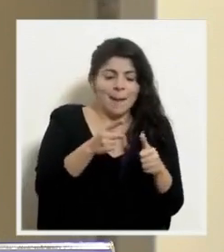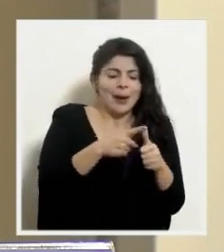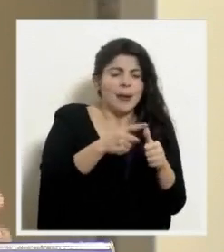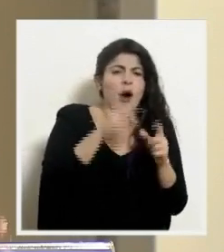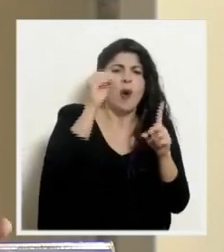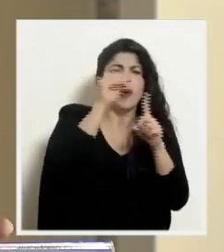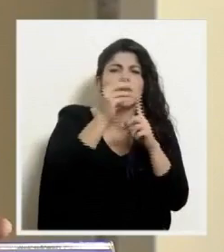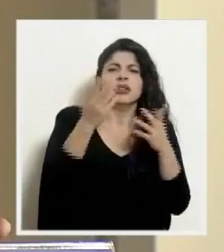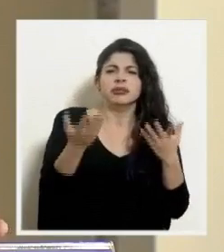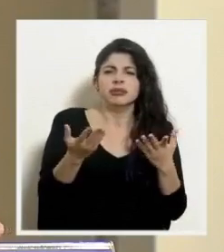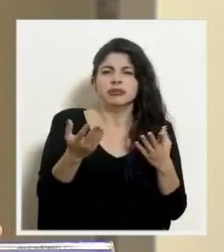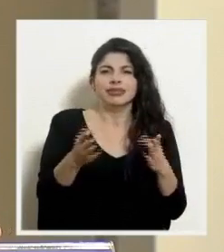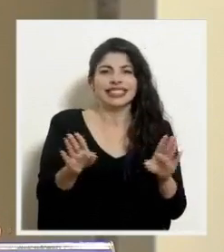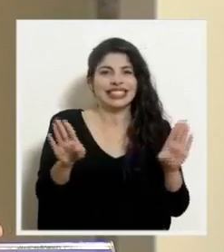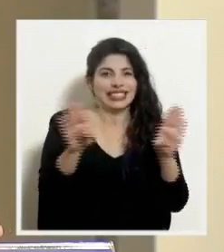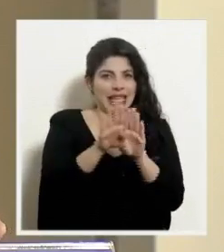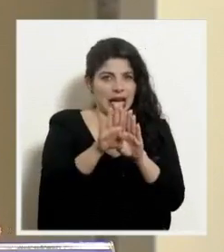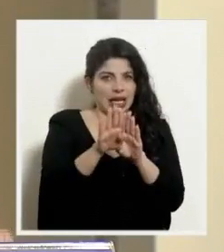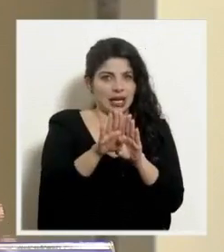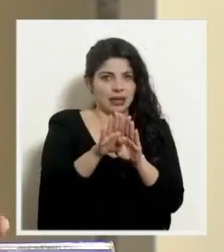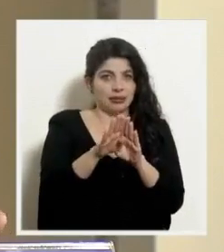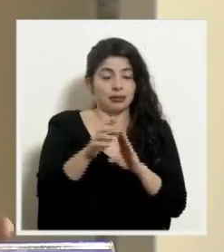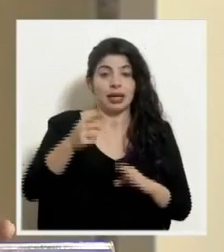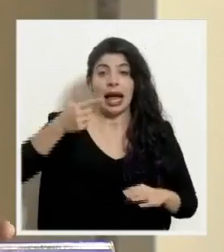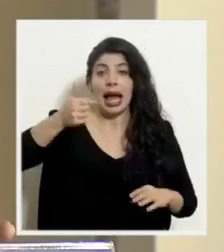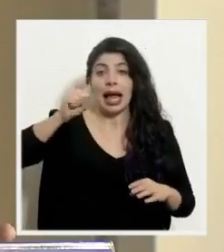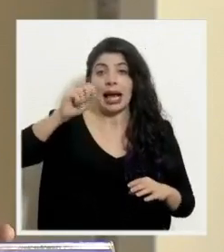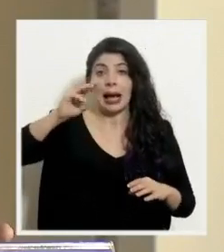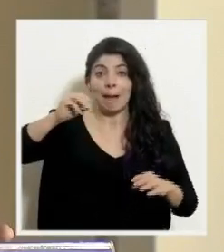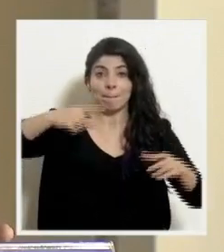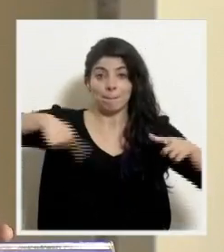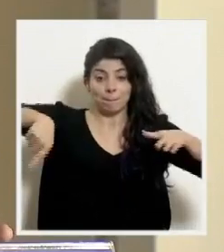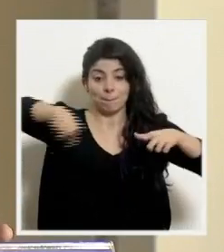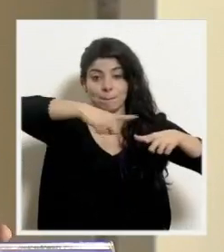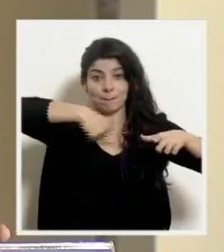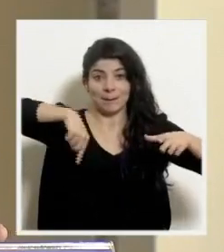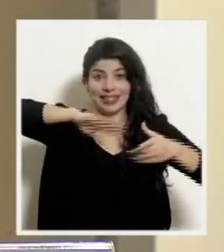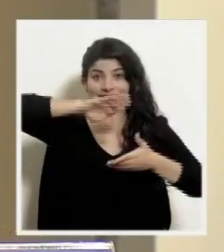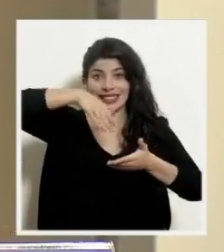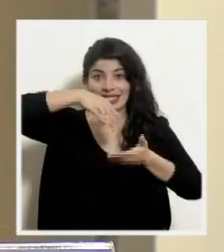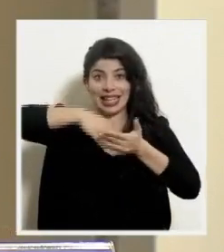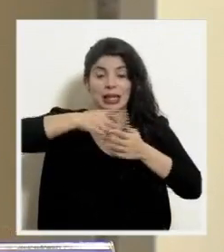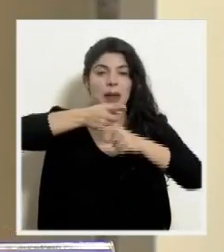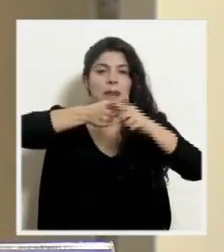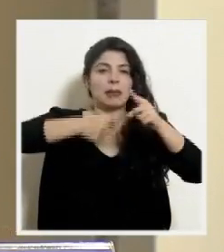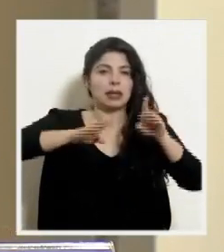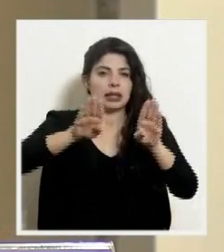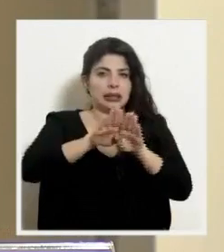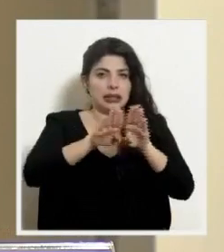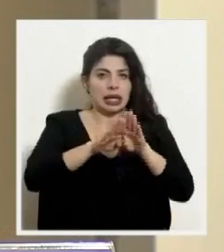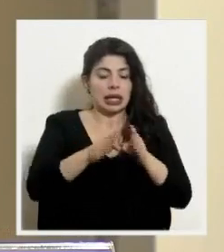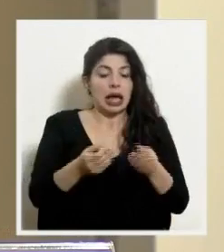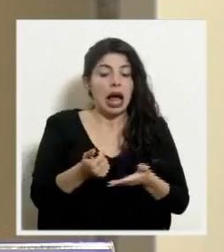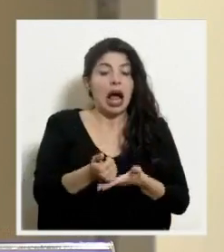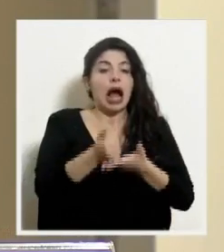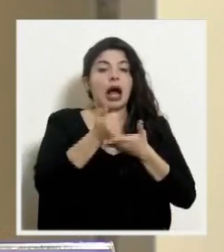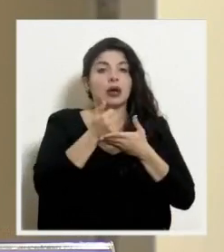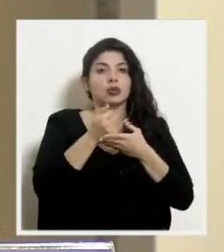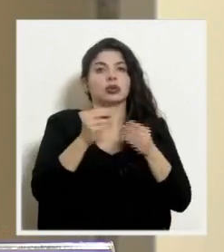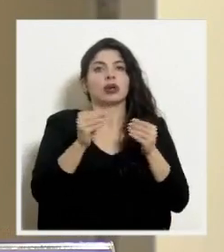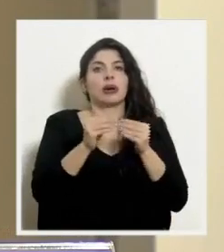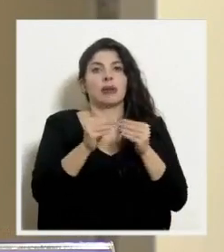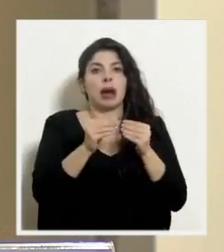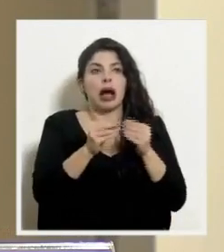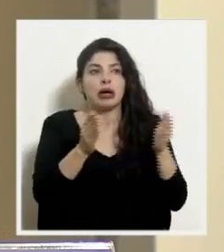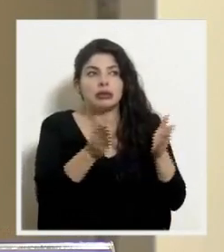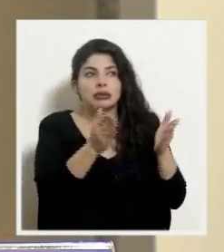el cierre parcial, gran área metropolitana, región central, que nos permitiera ganar holgura en los servicios